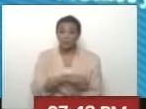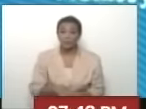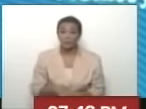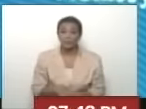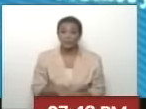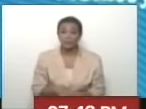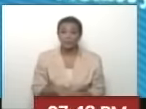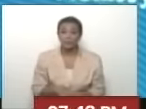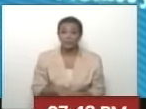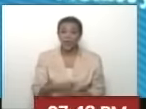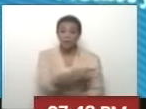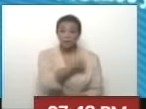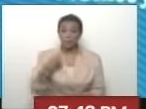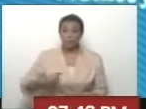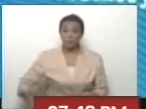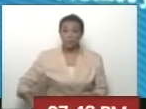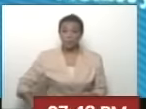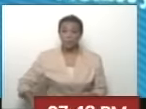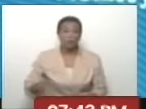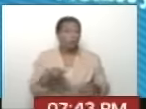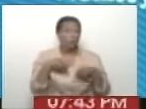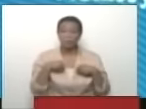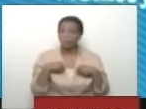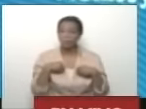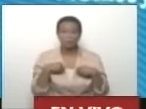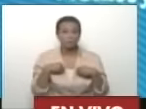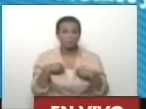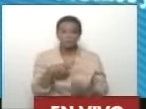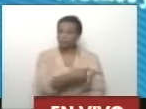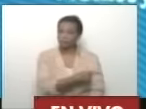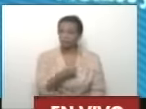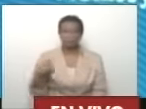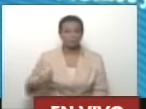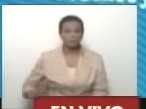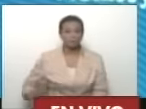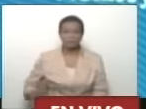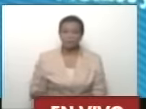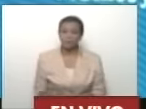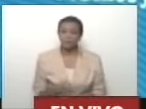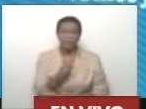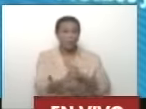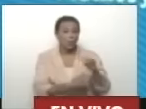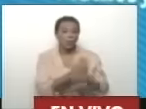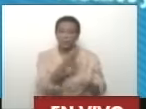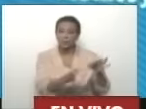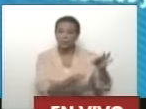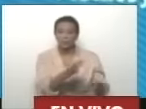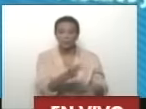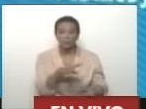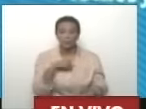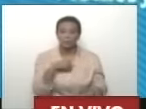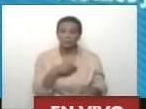República Popular de China. China no reconoce la obligatoriedad de la Corte Internacional de Justicia.